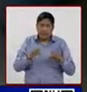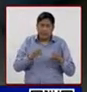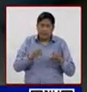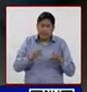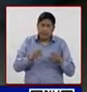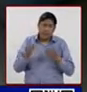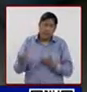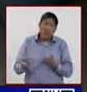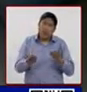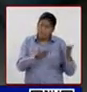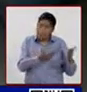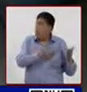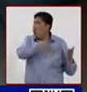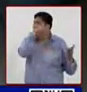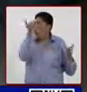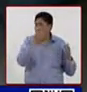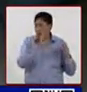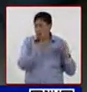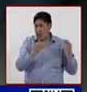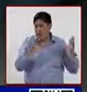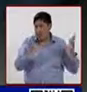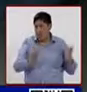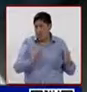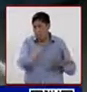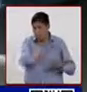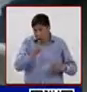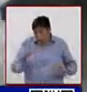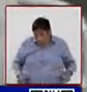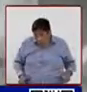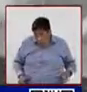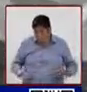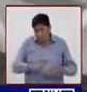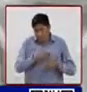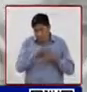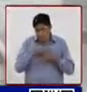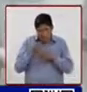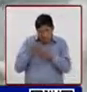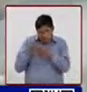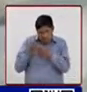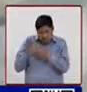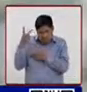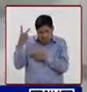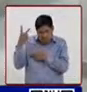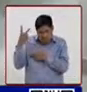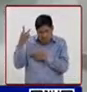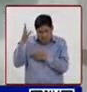llevarlo a un hogar para tomar medidas con ambos padres.